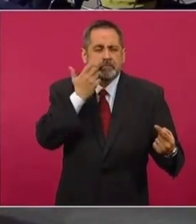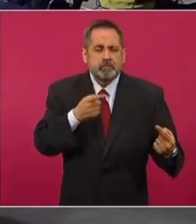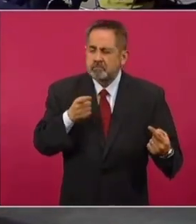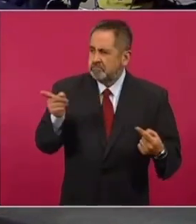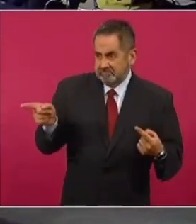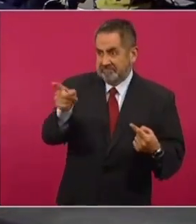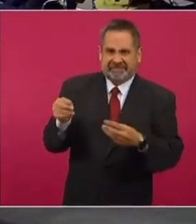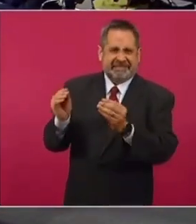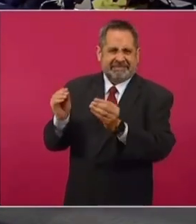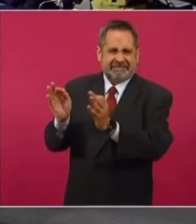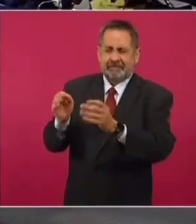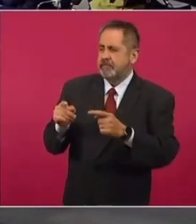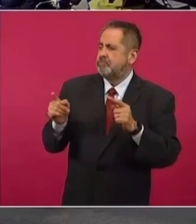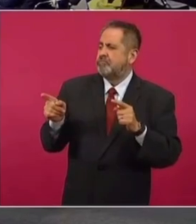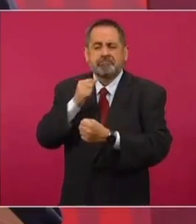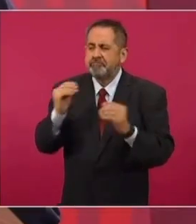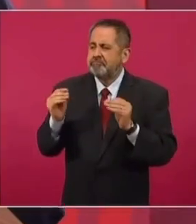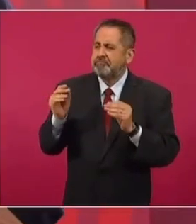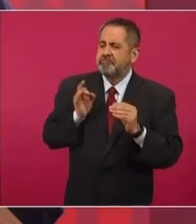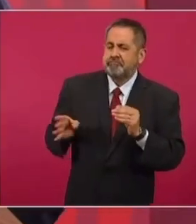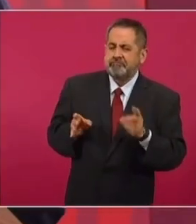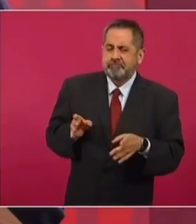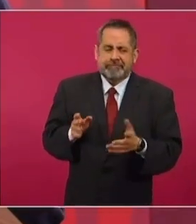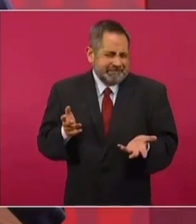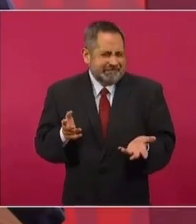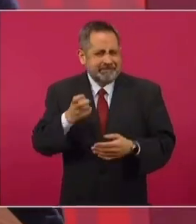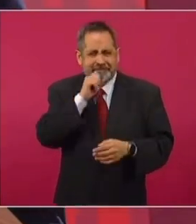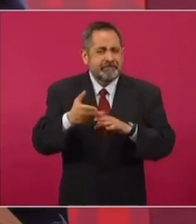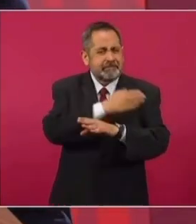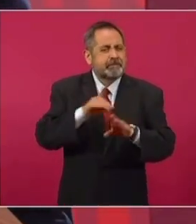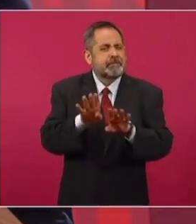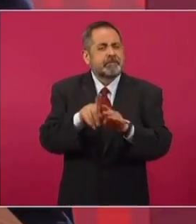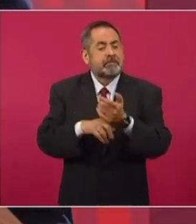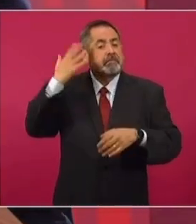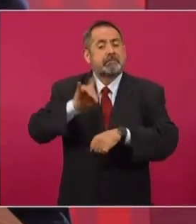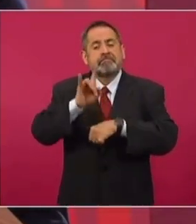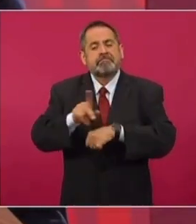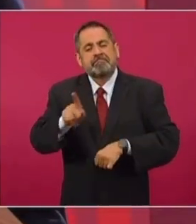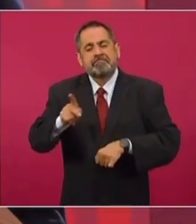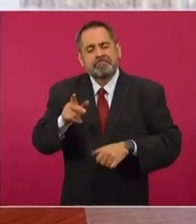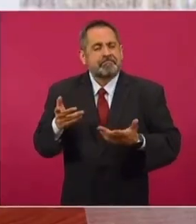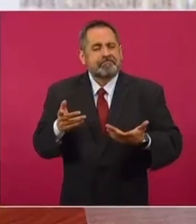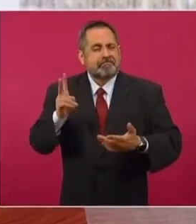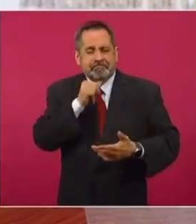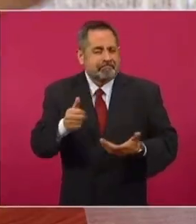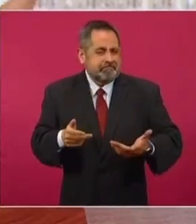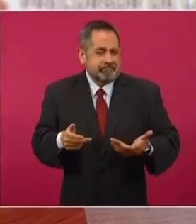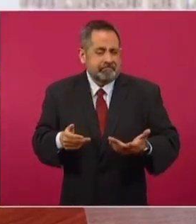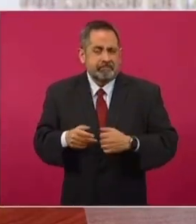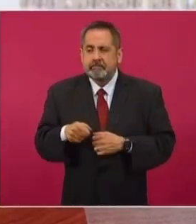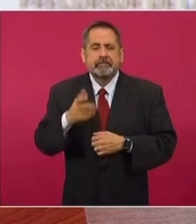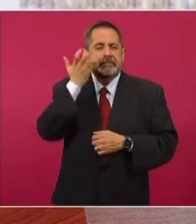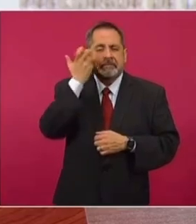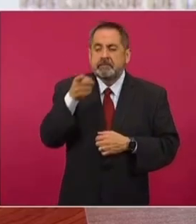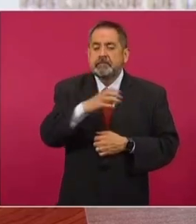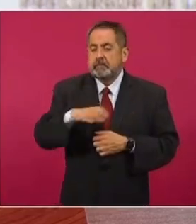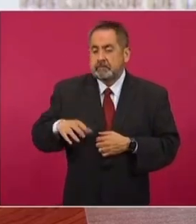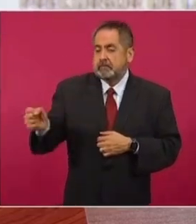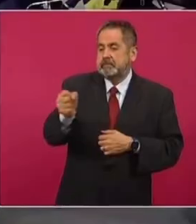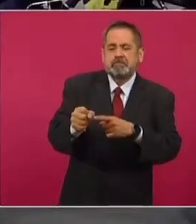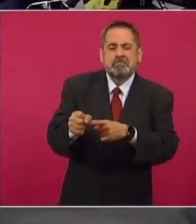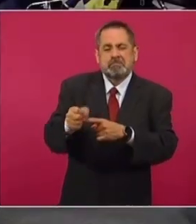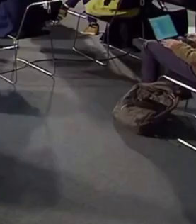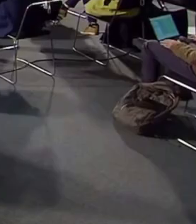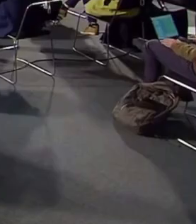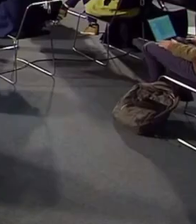se enfrente a un candidato débil, ¿no? Y así era también. Parte de la simulación era poner un candidato,